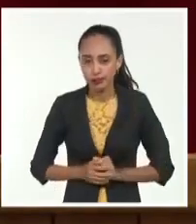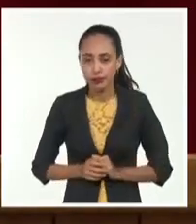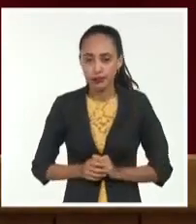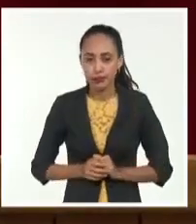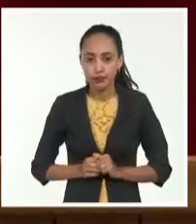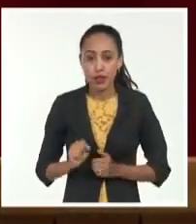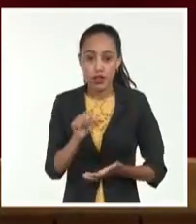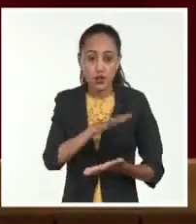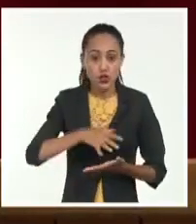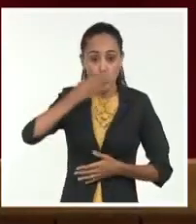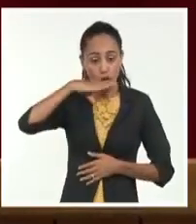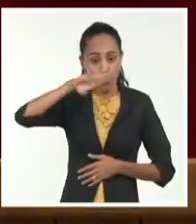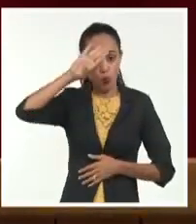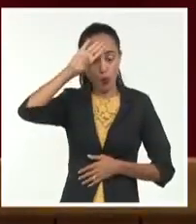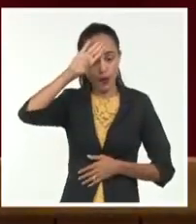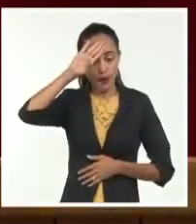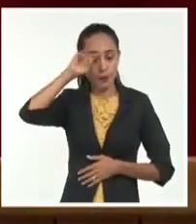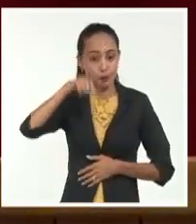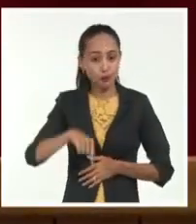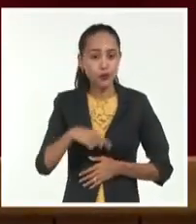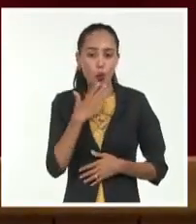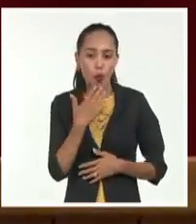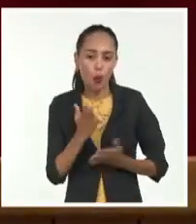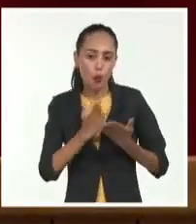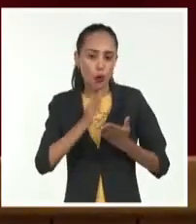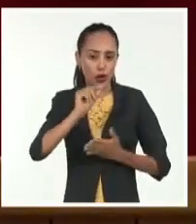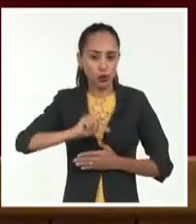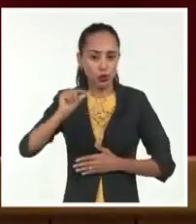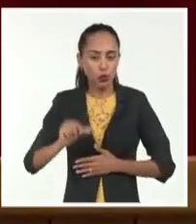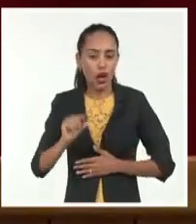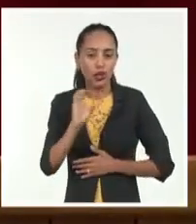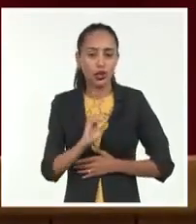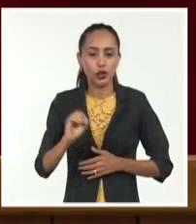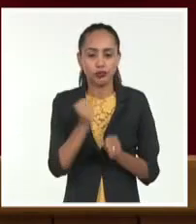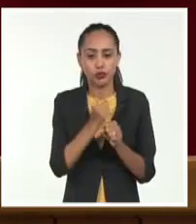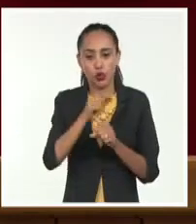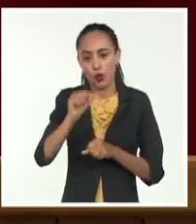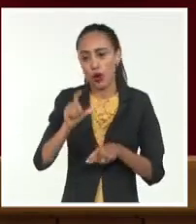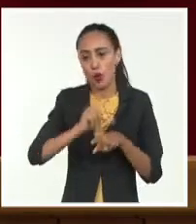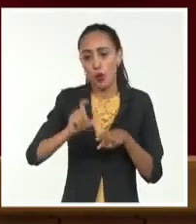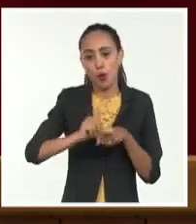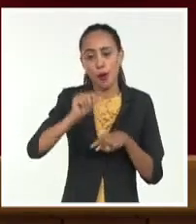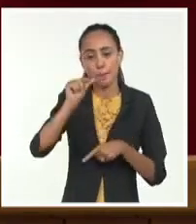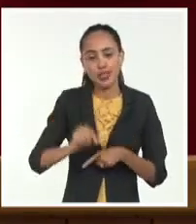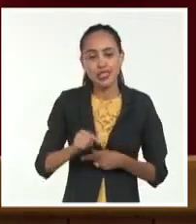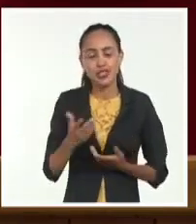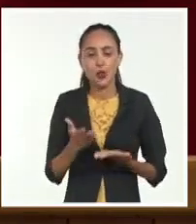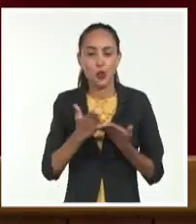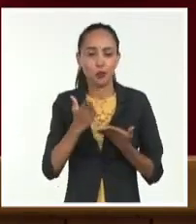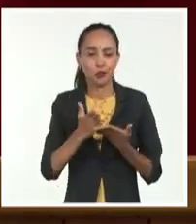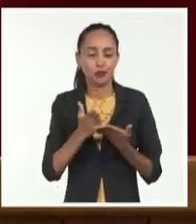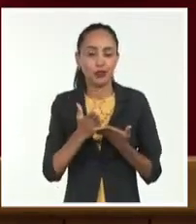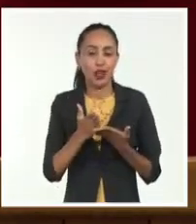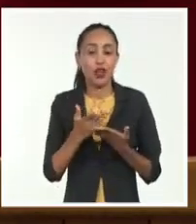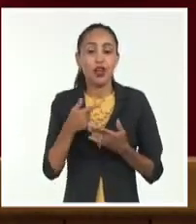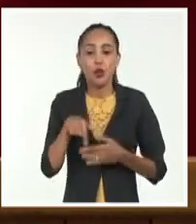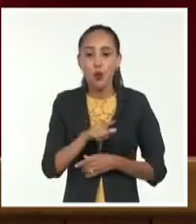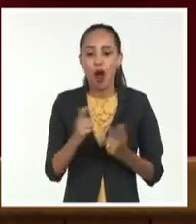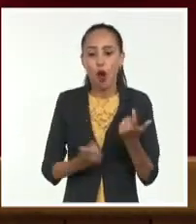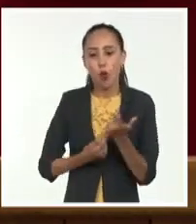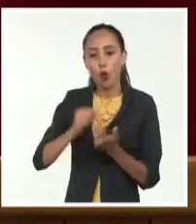cubana, a través de sus estudiantes, obreros, campesinos, intelectuales,